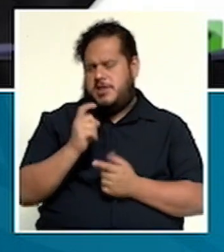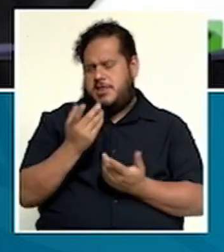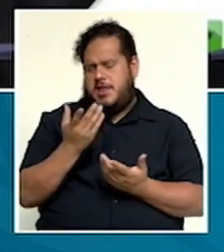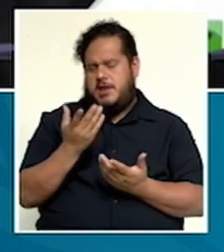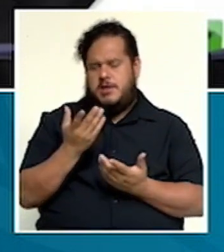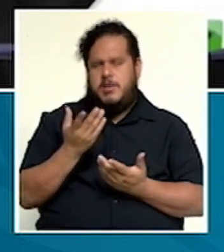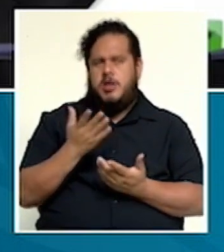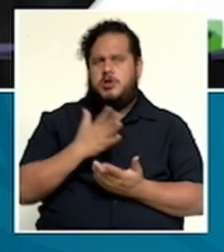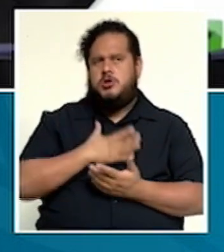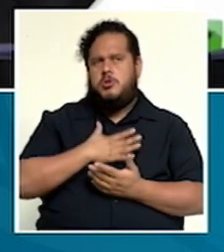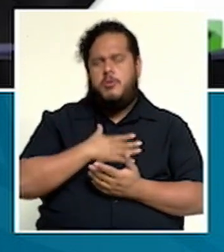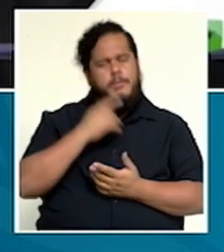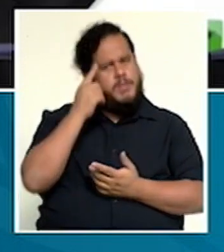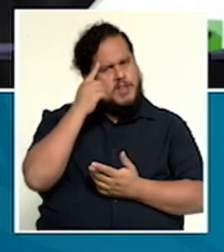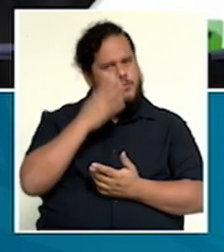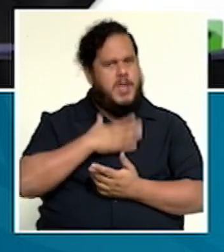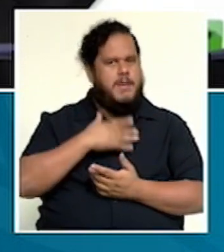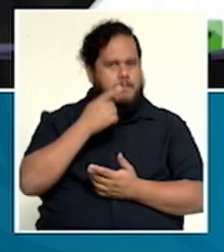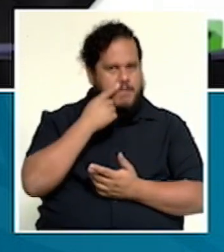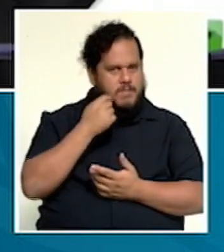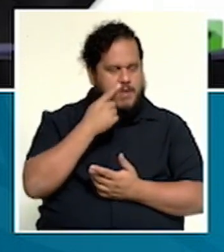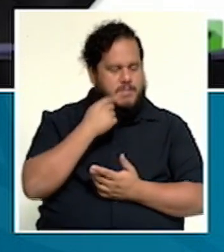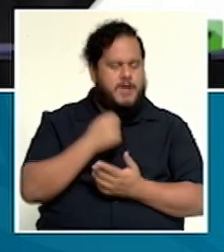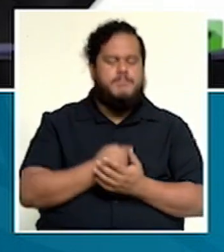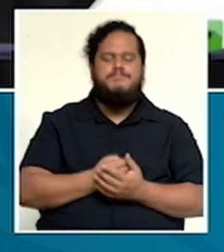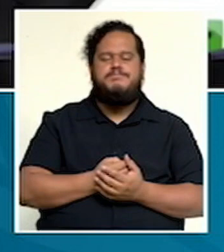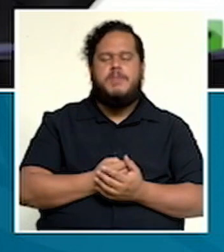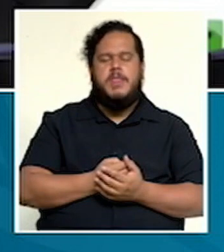Pienso en mi papá, que fue